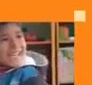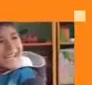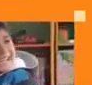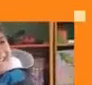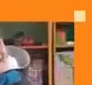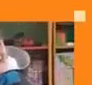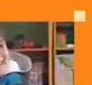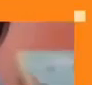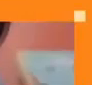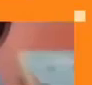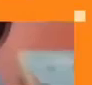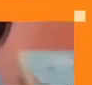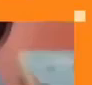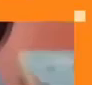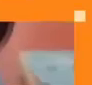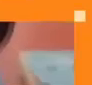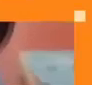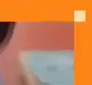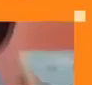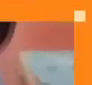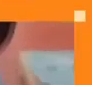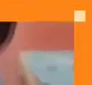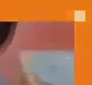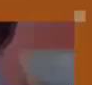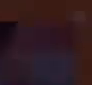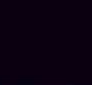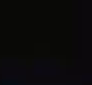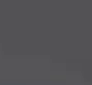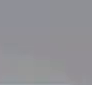Aprendo en casa, secundaria.